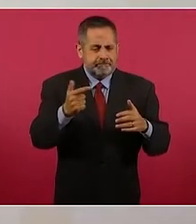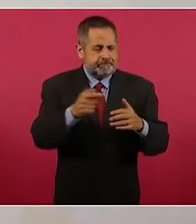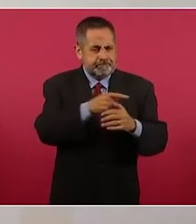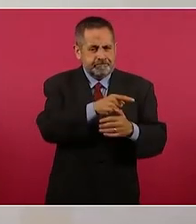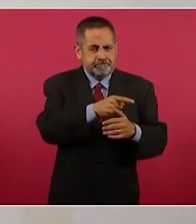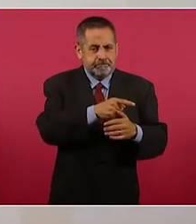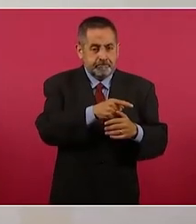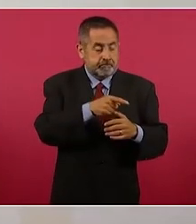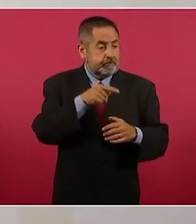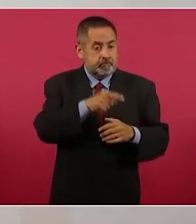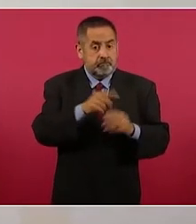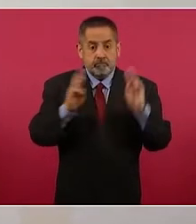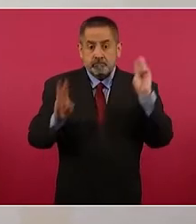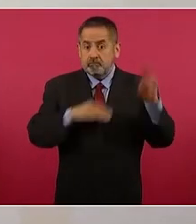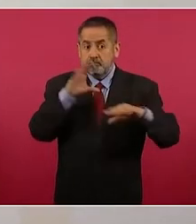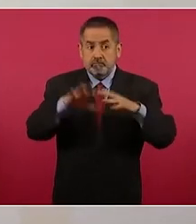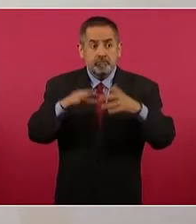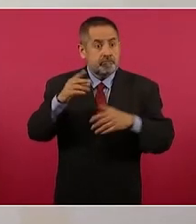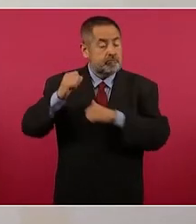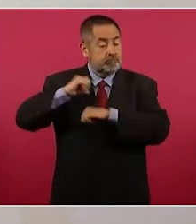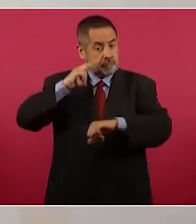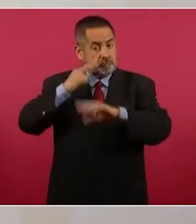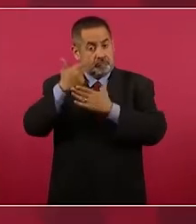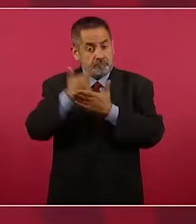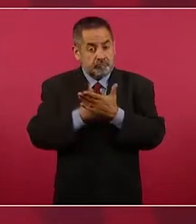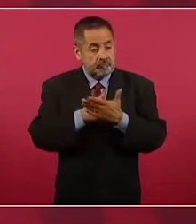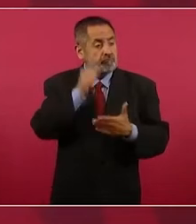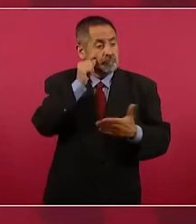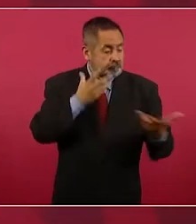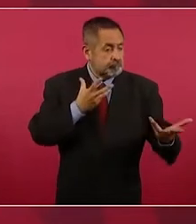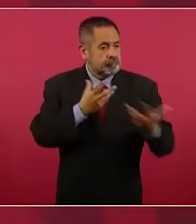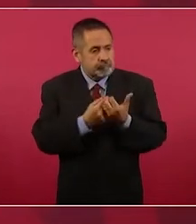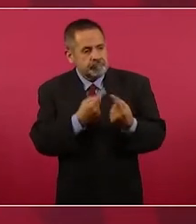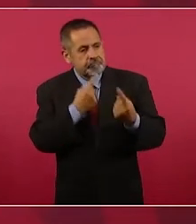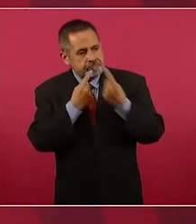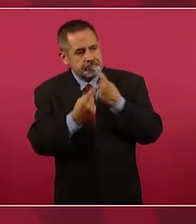a nivel mundial, y